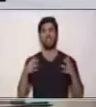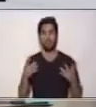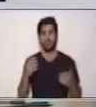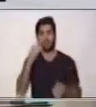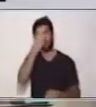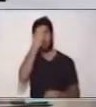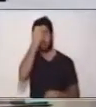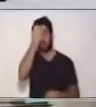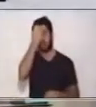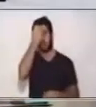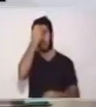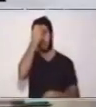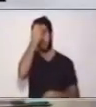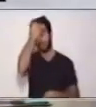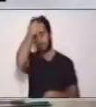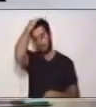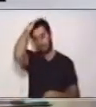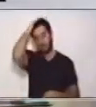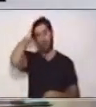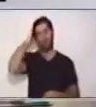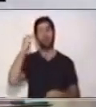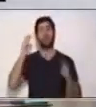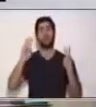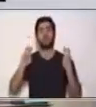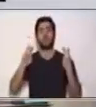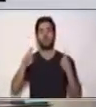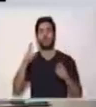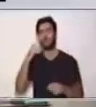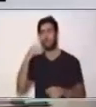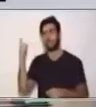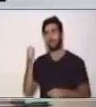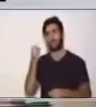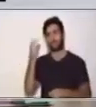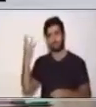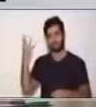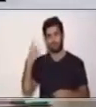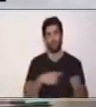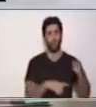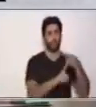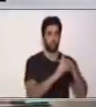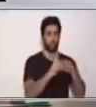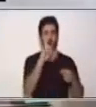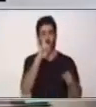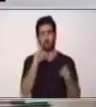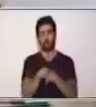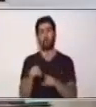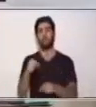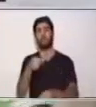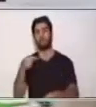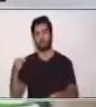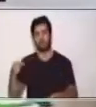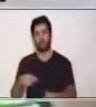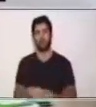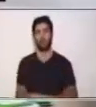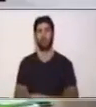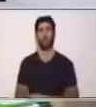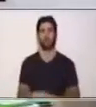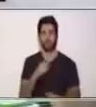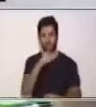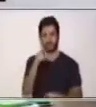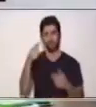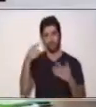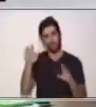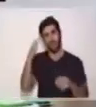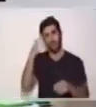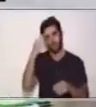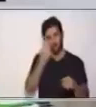¿se recuerda? Dijimos que era cálculo de sumas y restas combinadas. Recuerden que ahorita usted ya puede sumar,